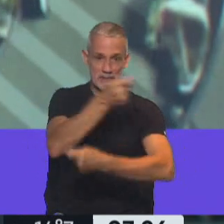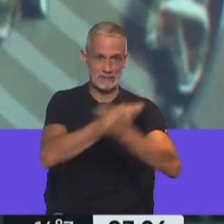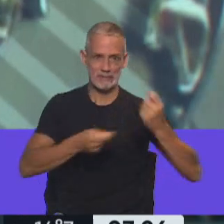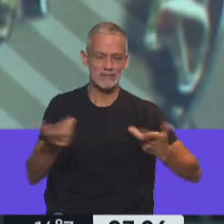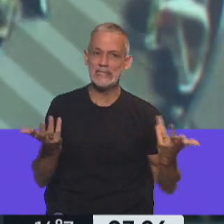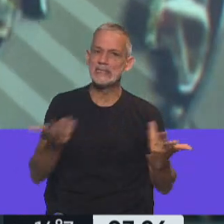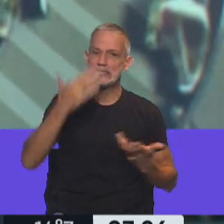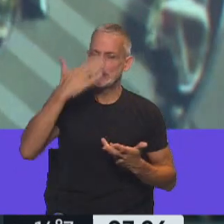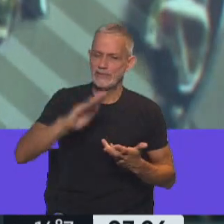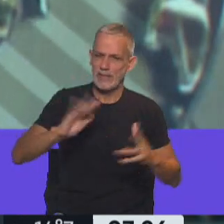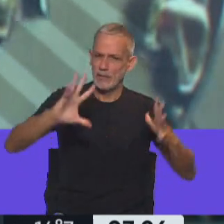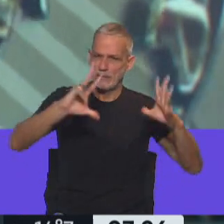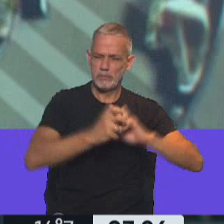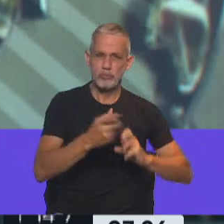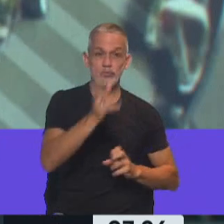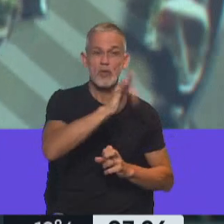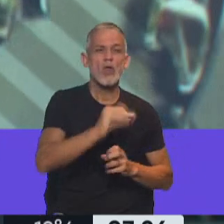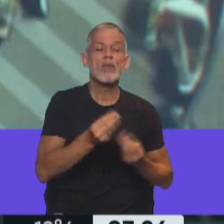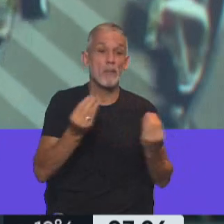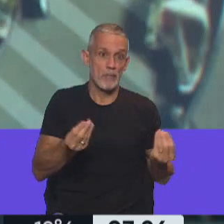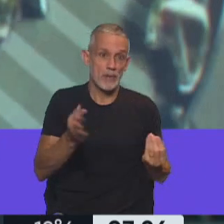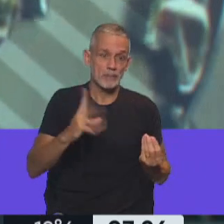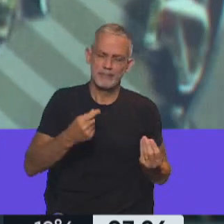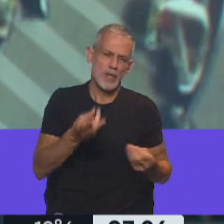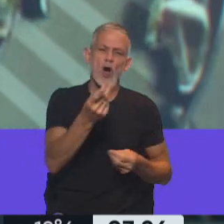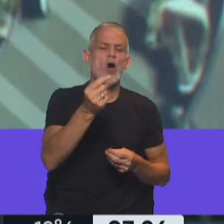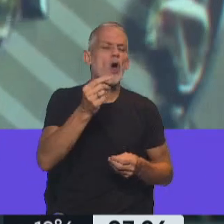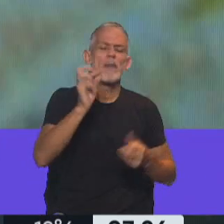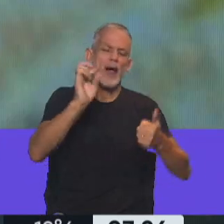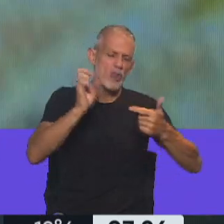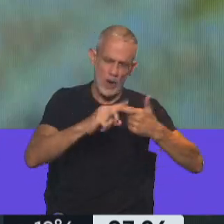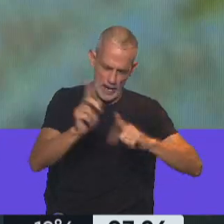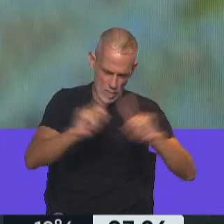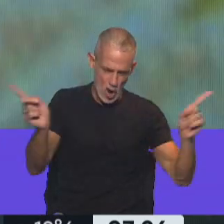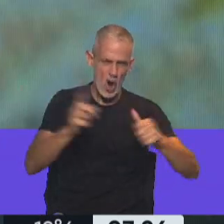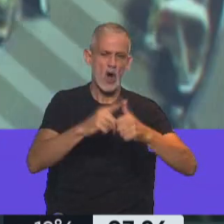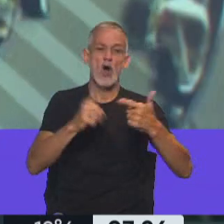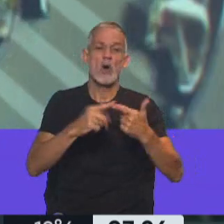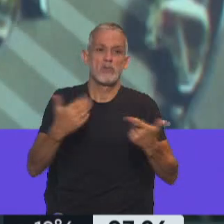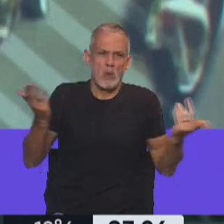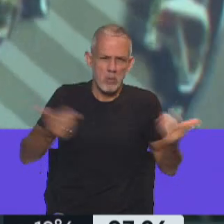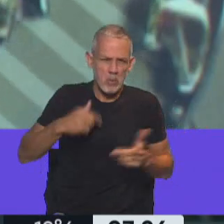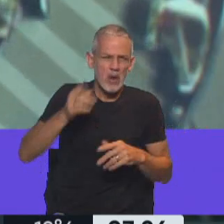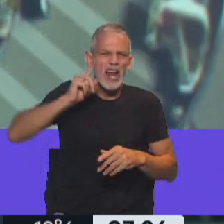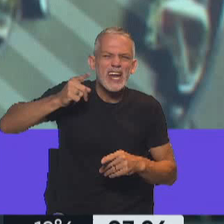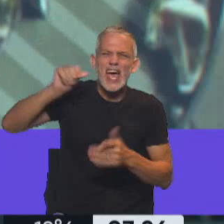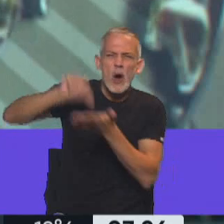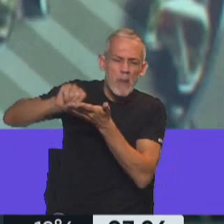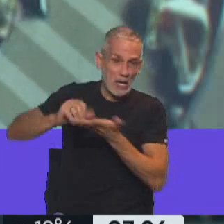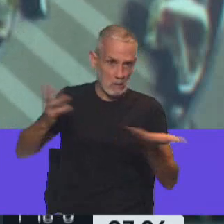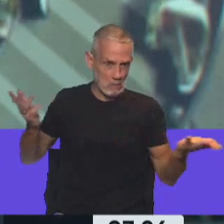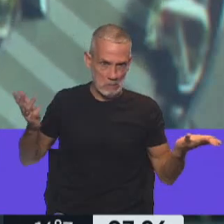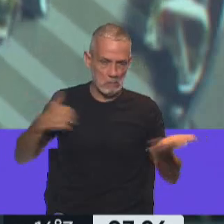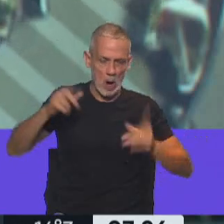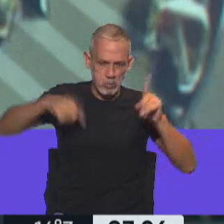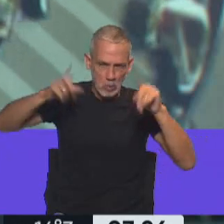te termina repercutiendo a vos todos los días, por más que no compres dólar blue, por más que no sepas ni qué es el riesgo país, son todas